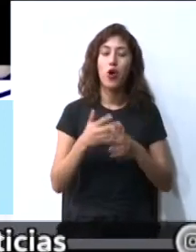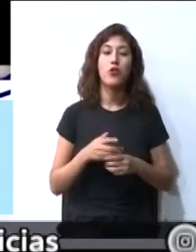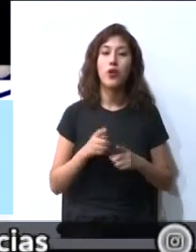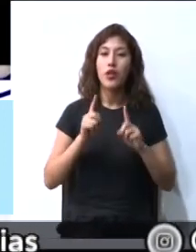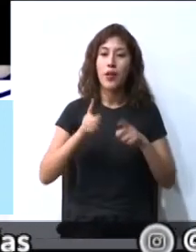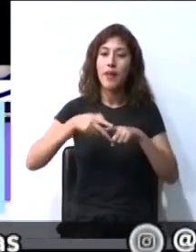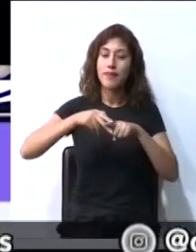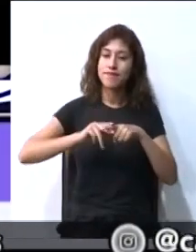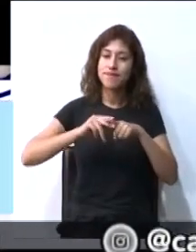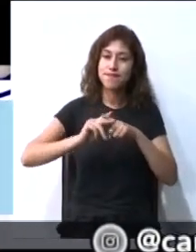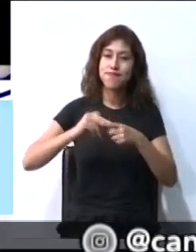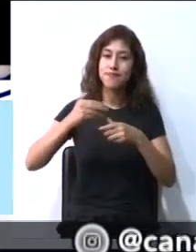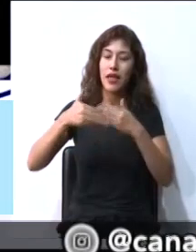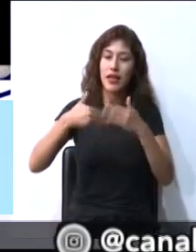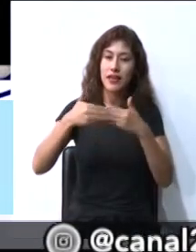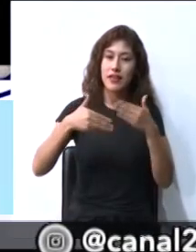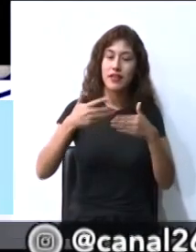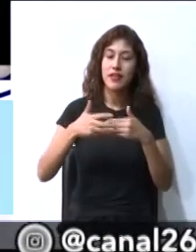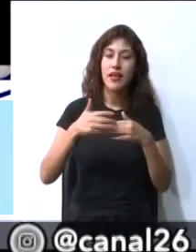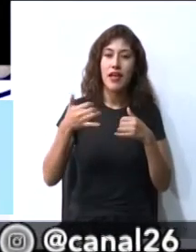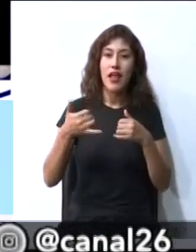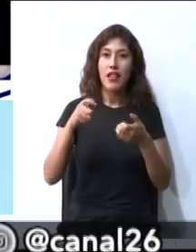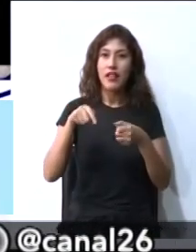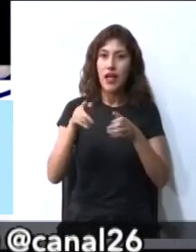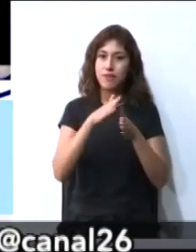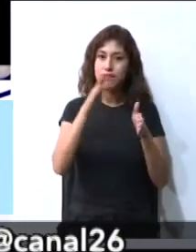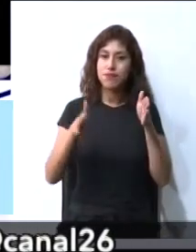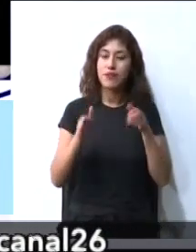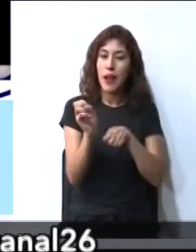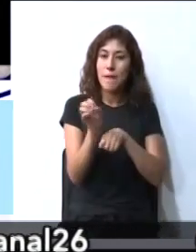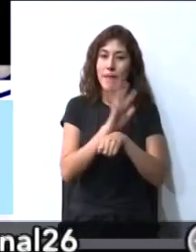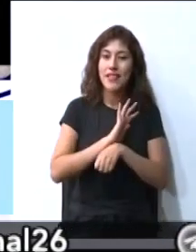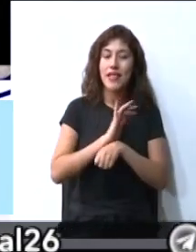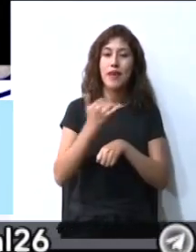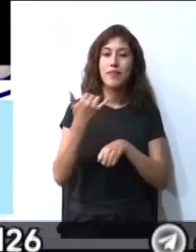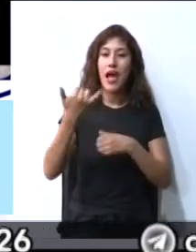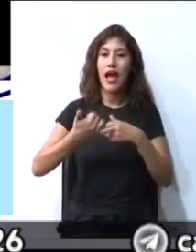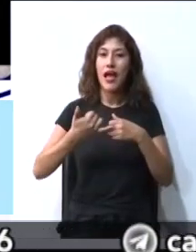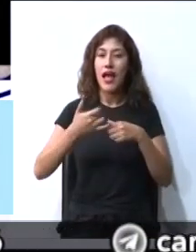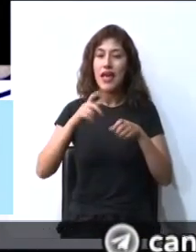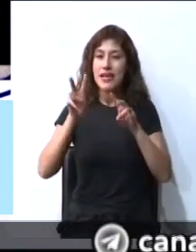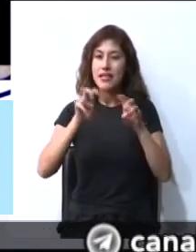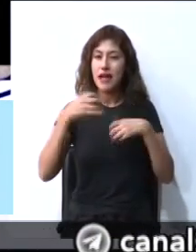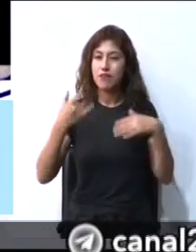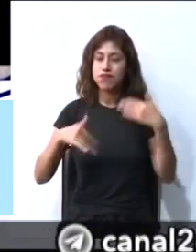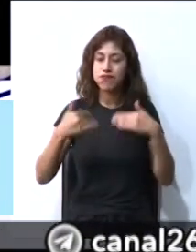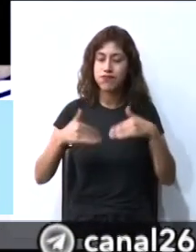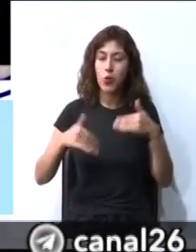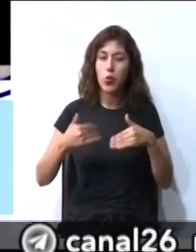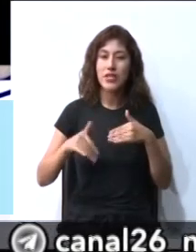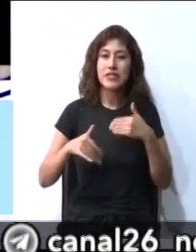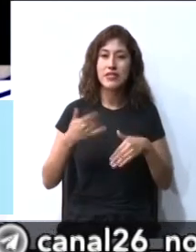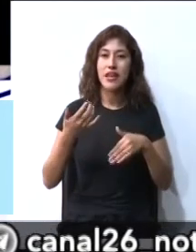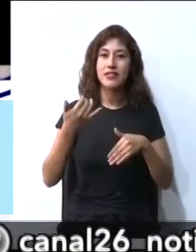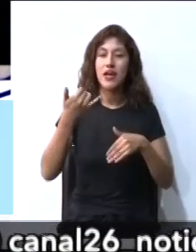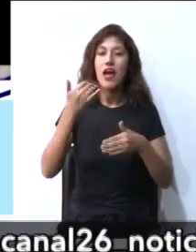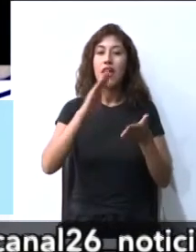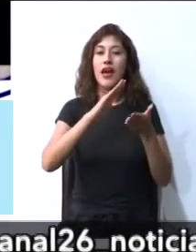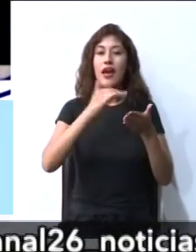y hospitales. En la pandemia desarrollamos las unidades febriles de urgencia, sumamos 450 camas